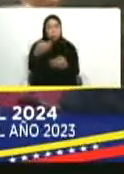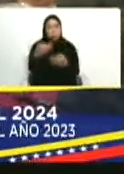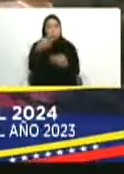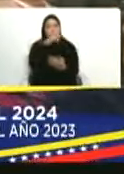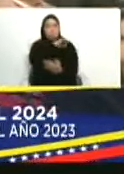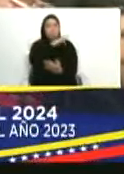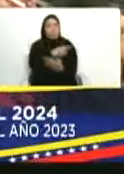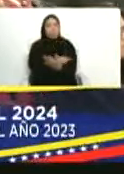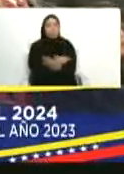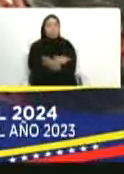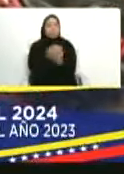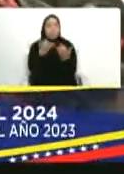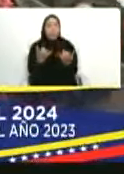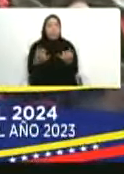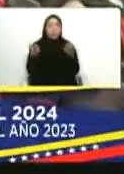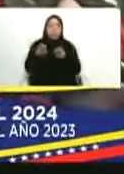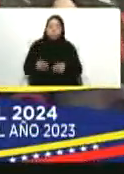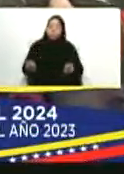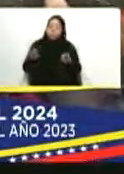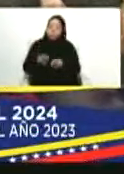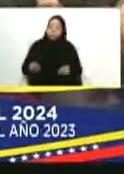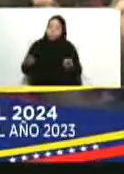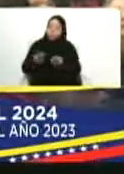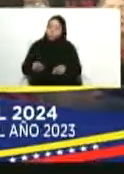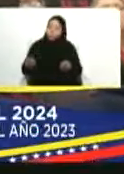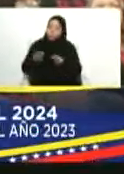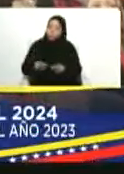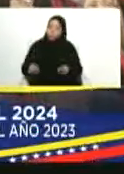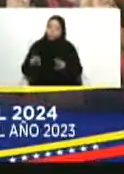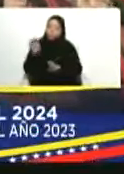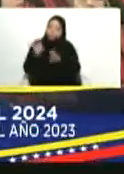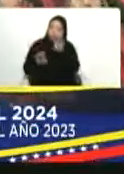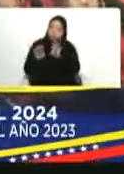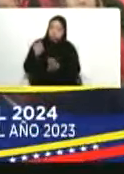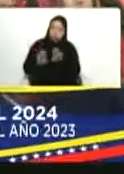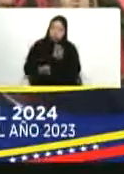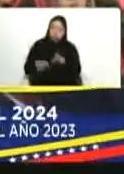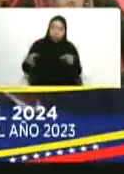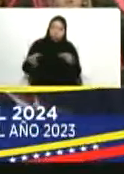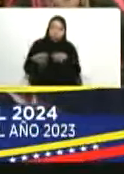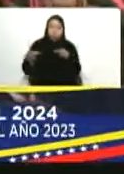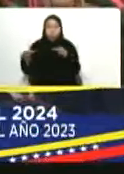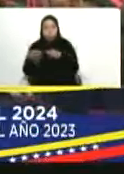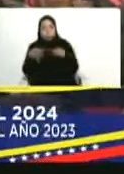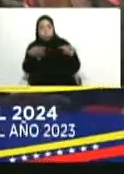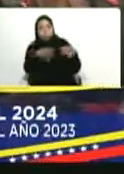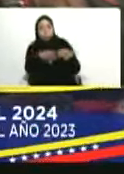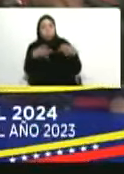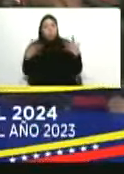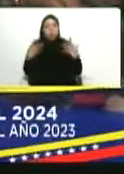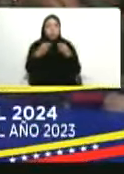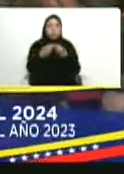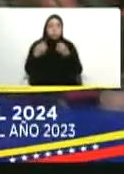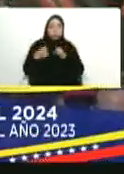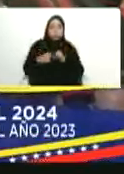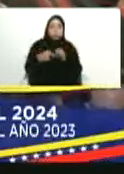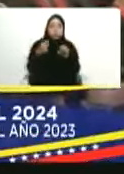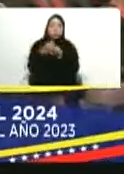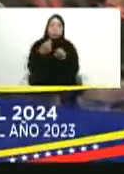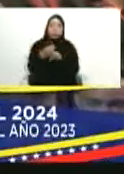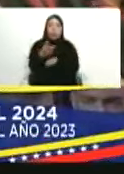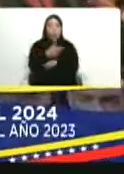una revisión general en conjunto con una jornada de consulta, de verificación, de seguimiento de todo el